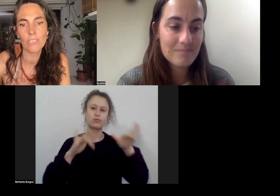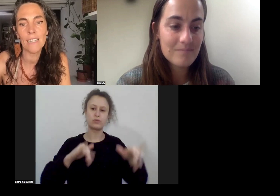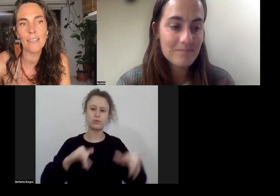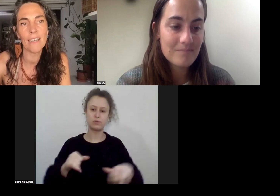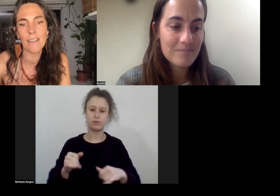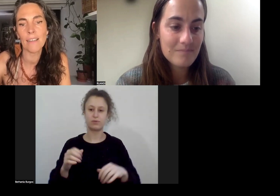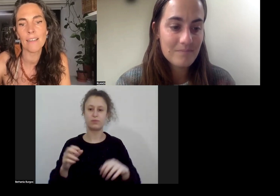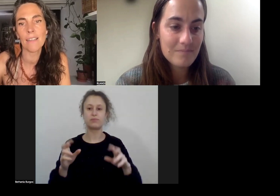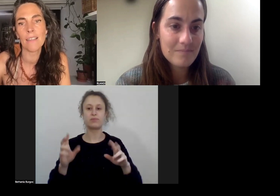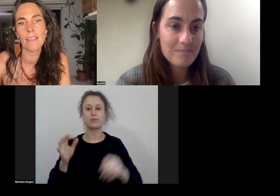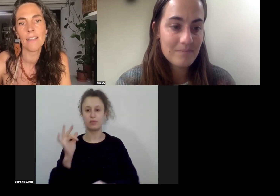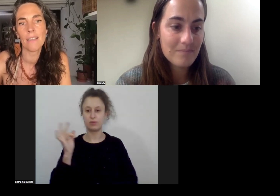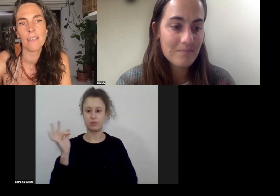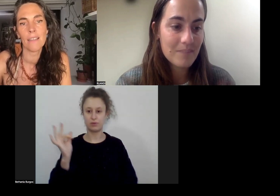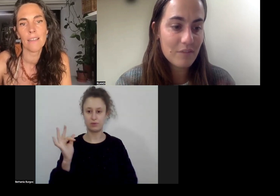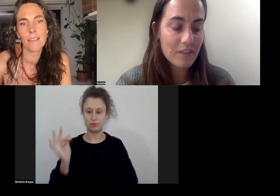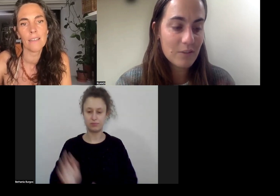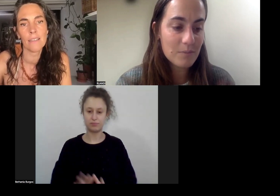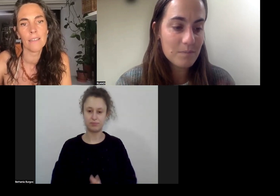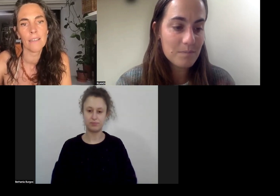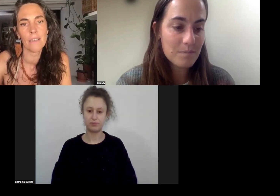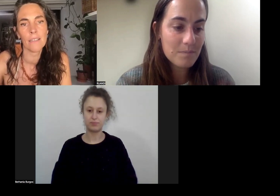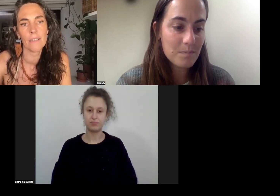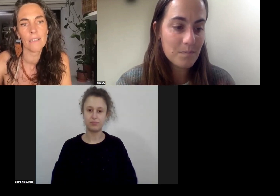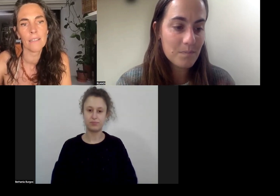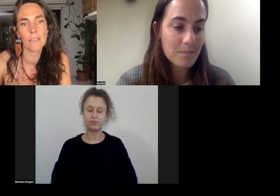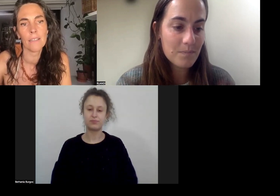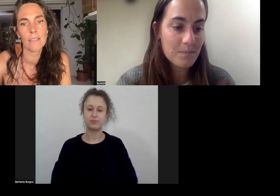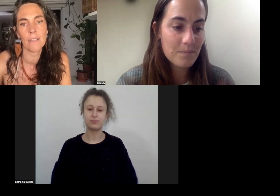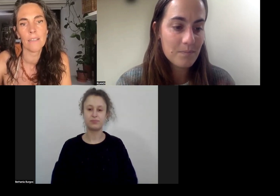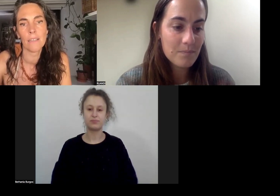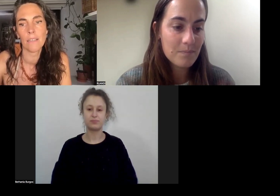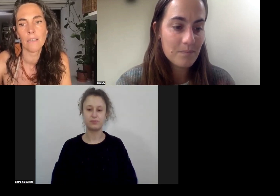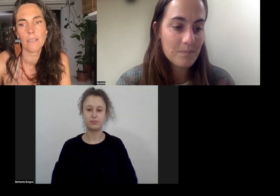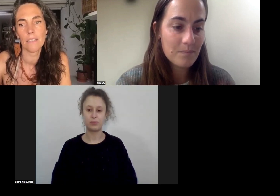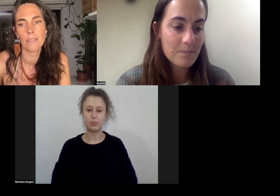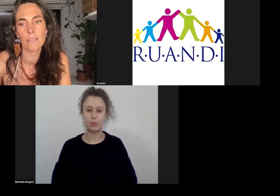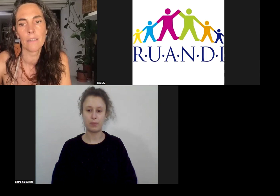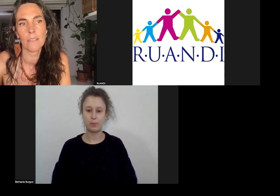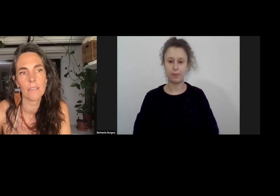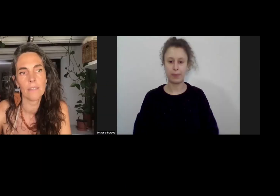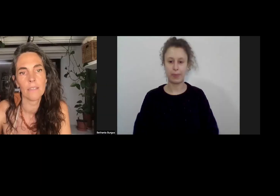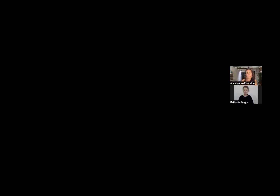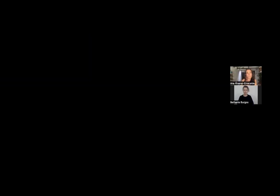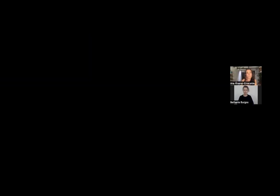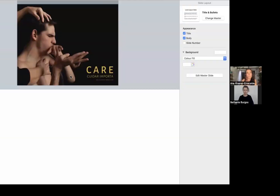la pantalla ahora. Perfecto.